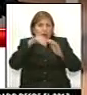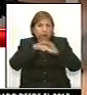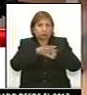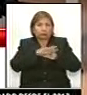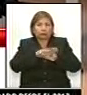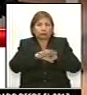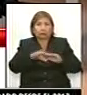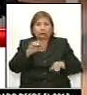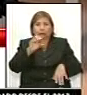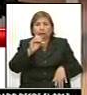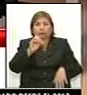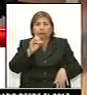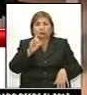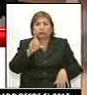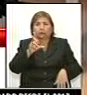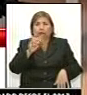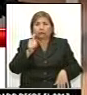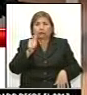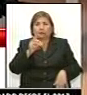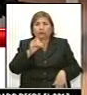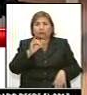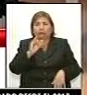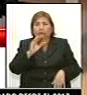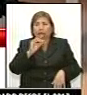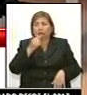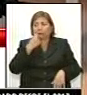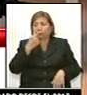en el sodalicio.